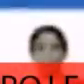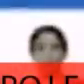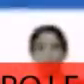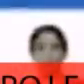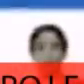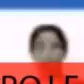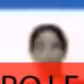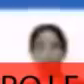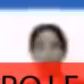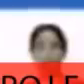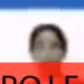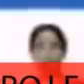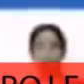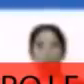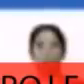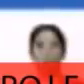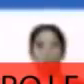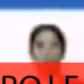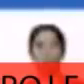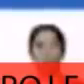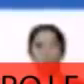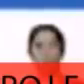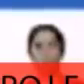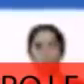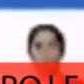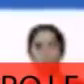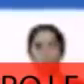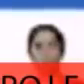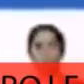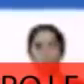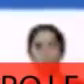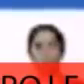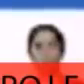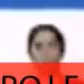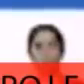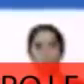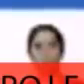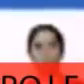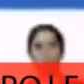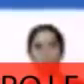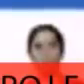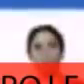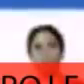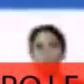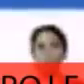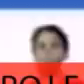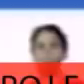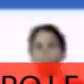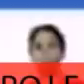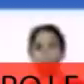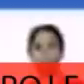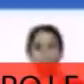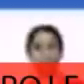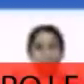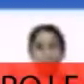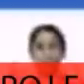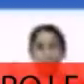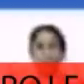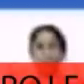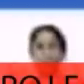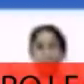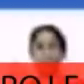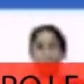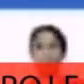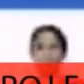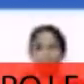sus conejos que tienen en ese sombrero de mago, y se inventó esta asamblea paralela, más allá de la constituyente, una asamblea paralela que nació en enero, y nombró a